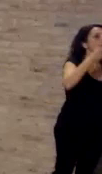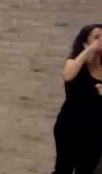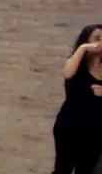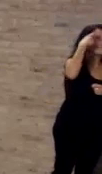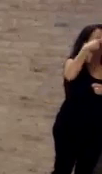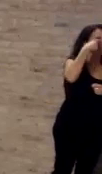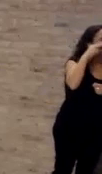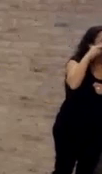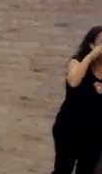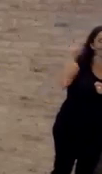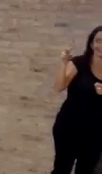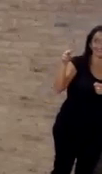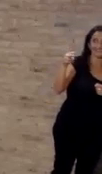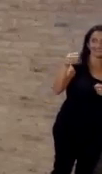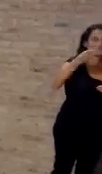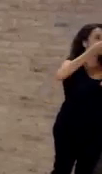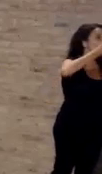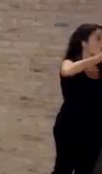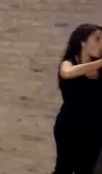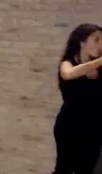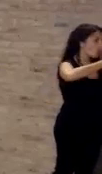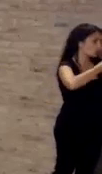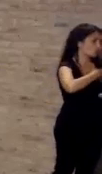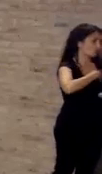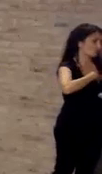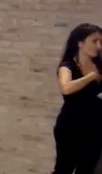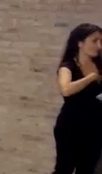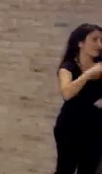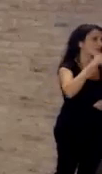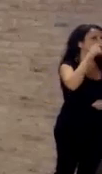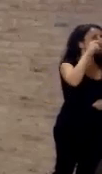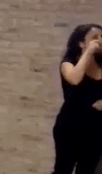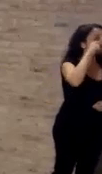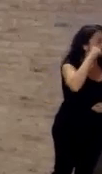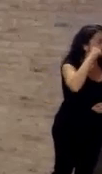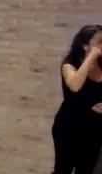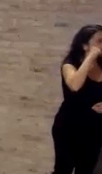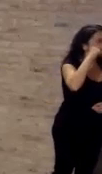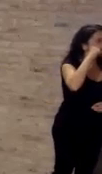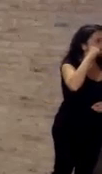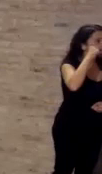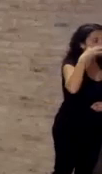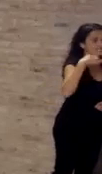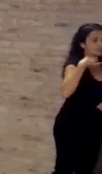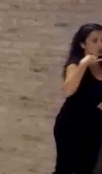un video y un video de un curso que se llamaba la